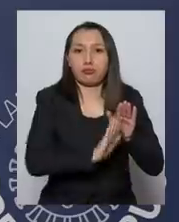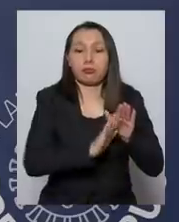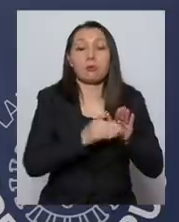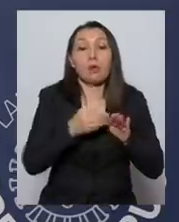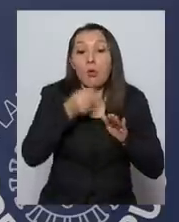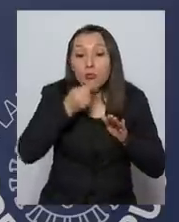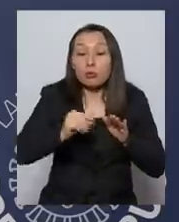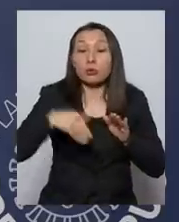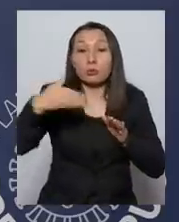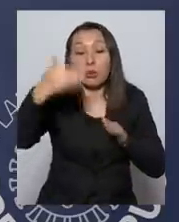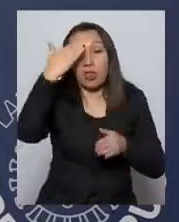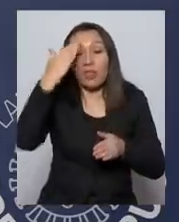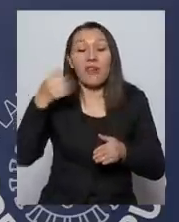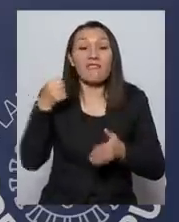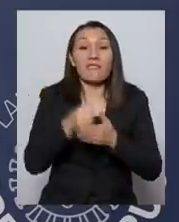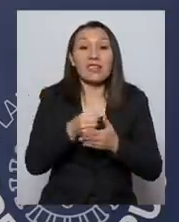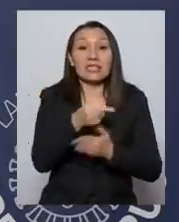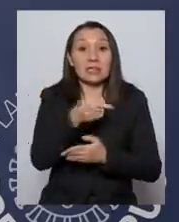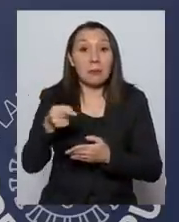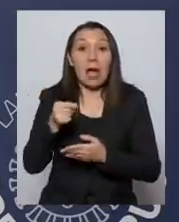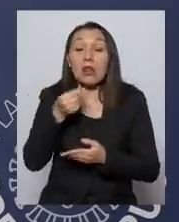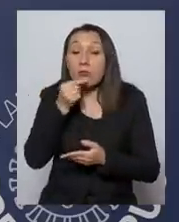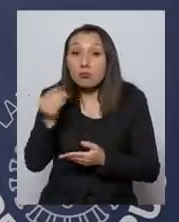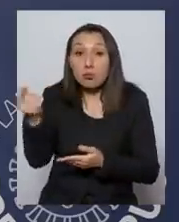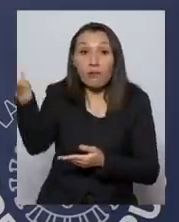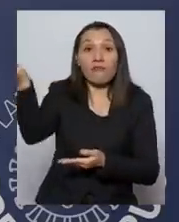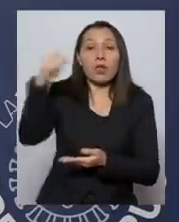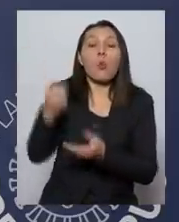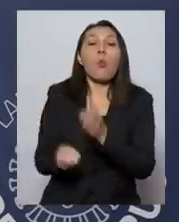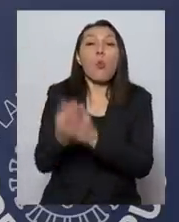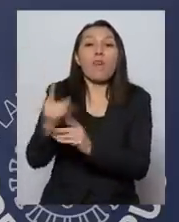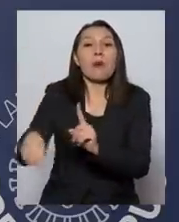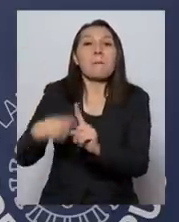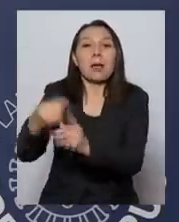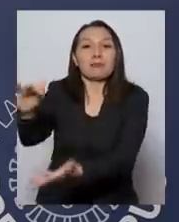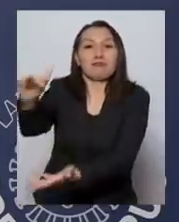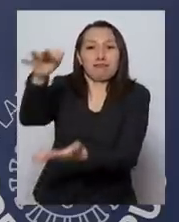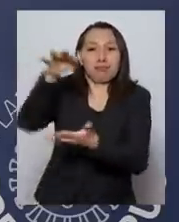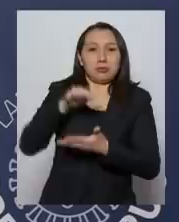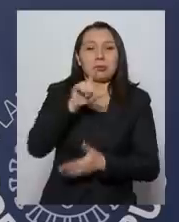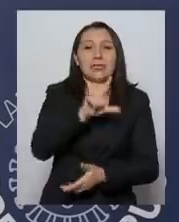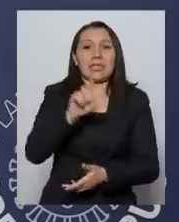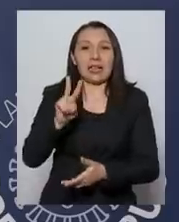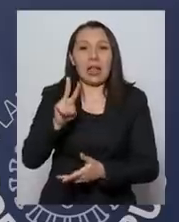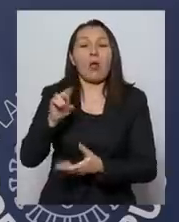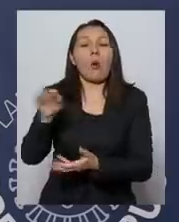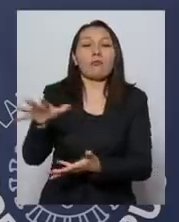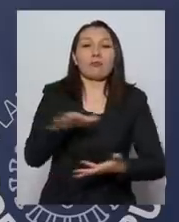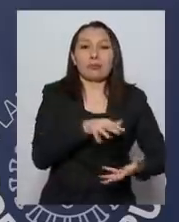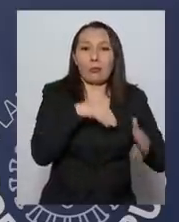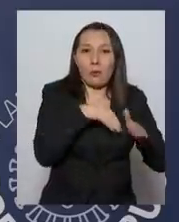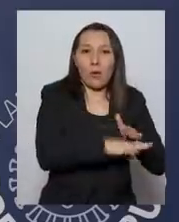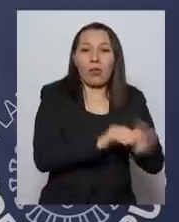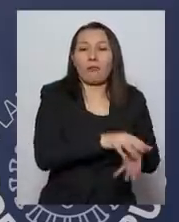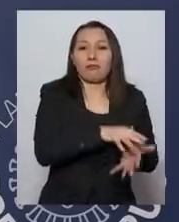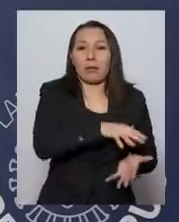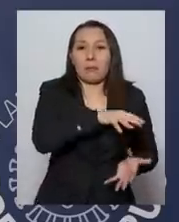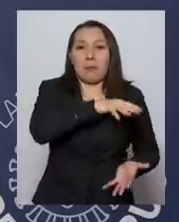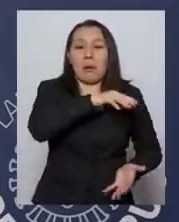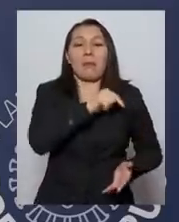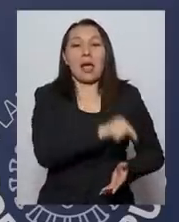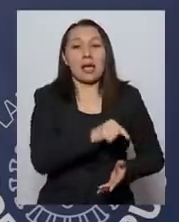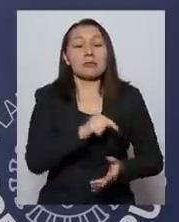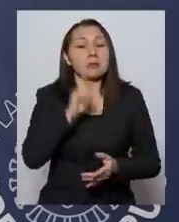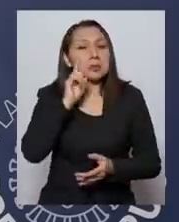días, antes del fin de semana, nos llegan 72 respiradores más de los que hemos ido incorporando. Y esto